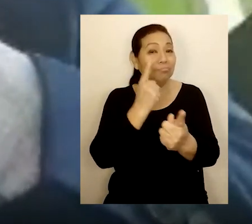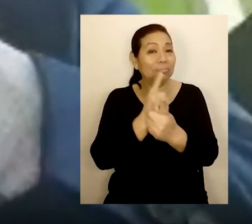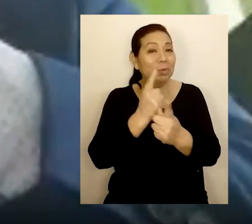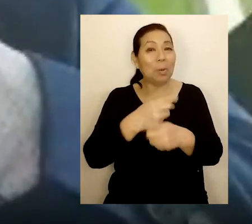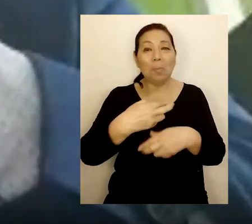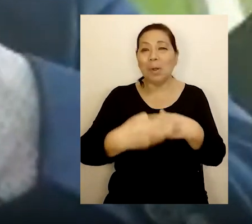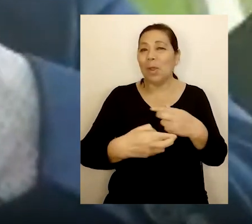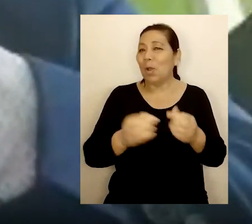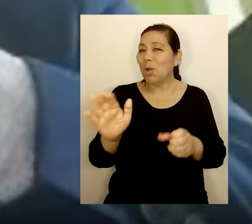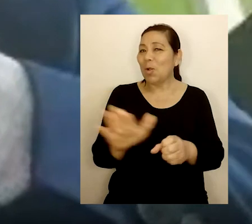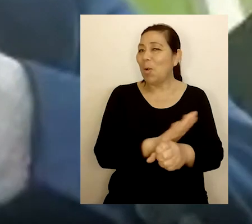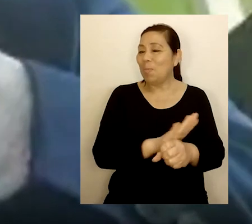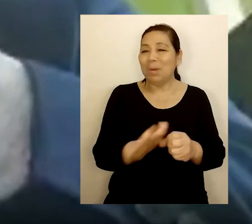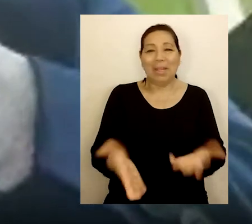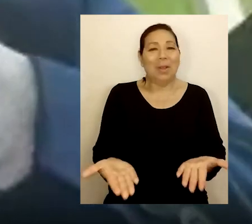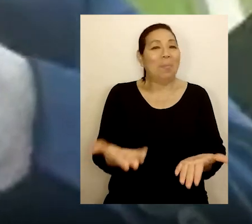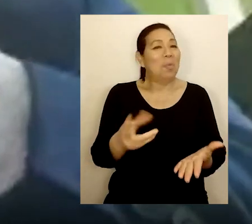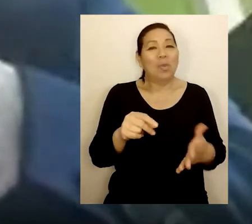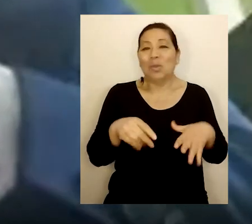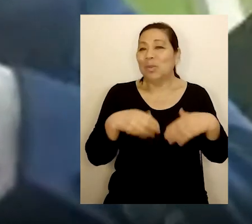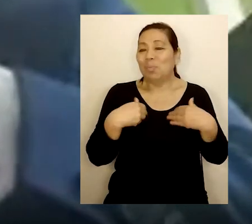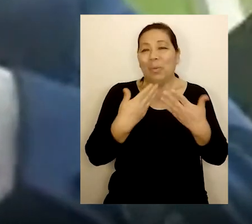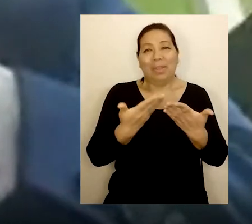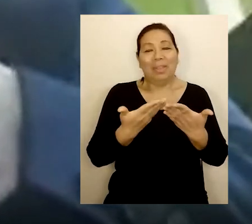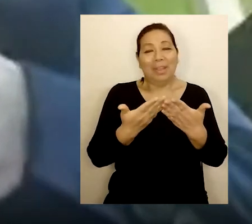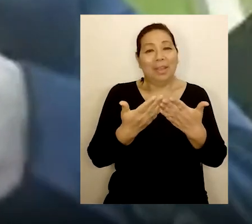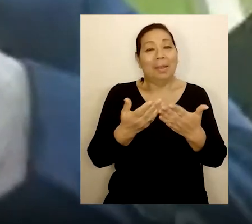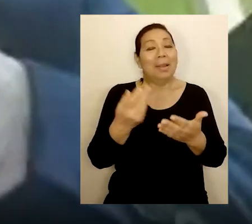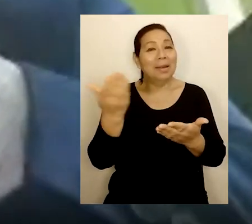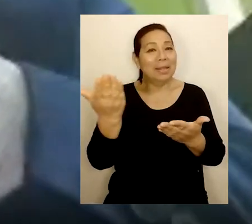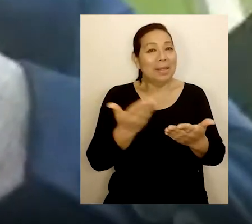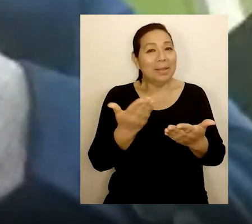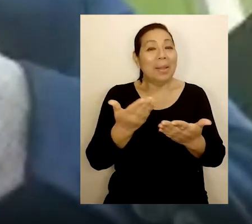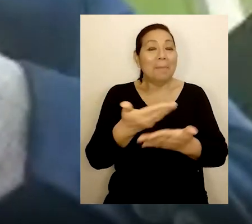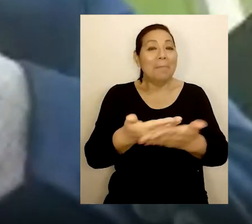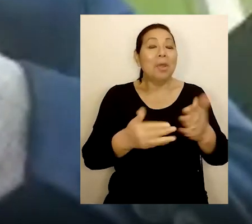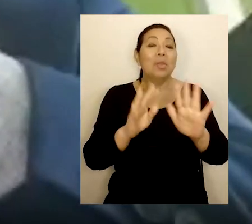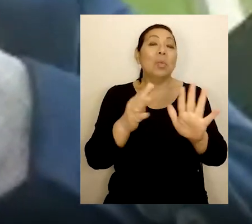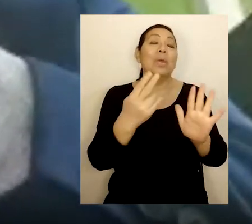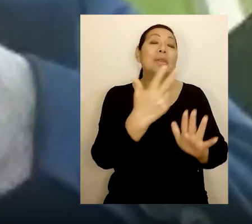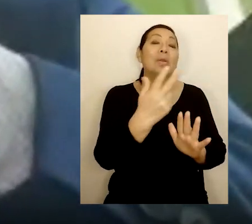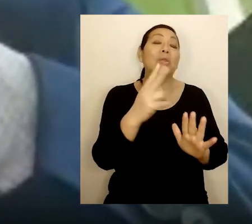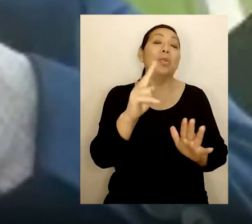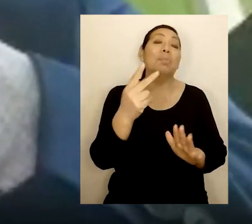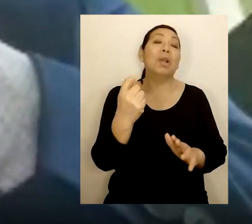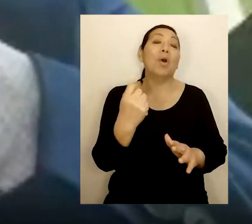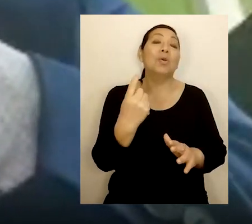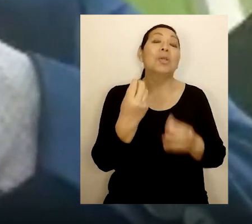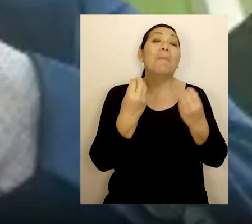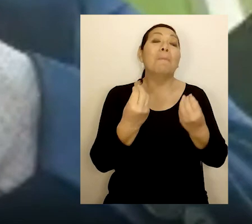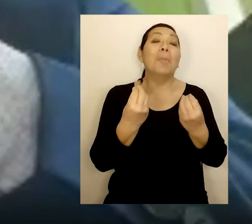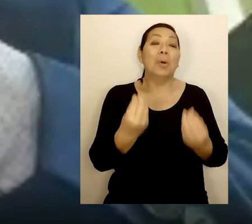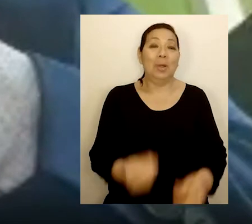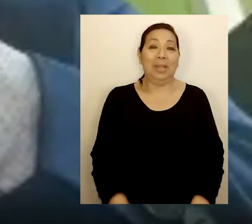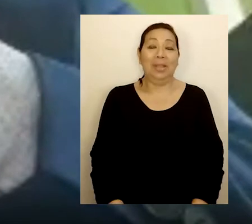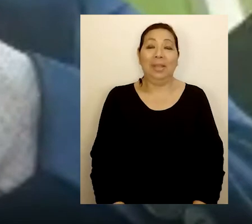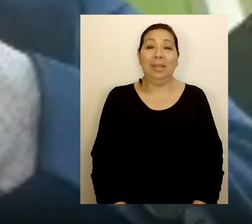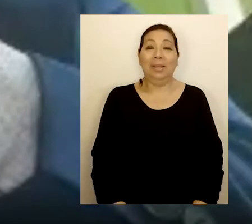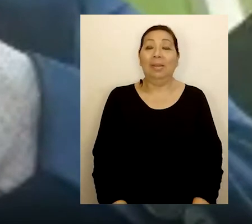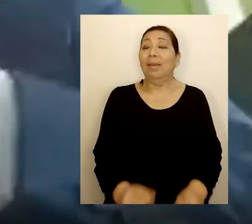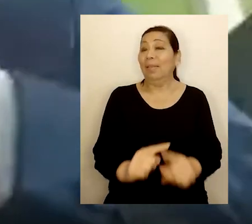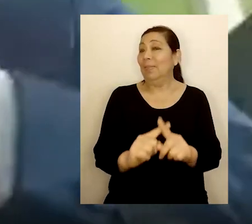no es un proceso complejo propiamente, y no se puede valer citando el expediente 1939-2011, porque es un